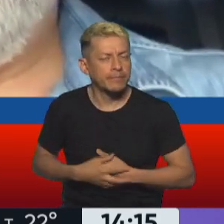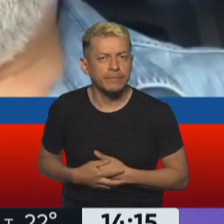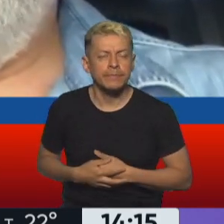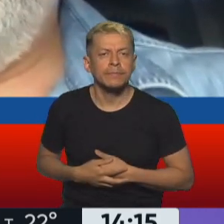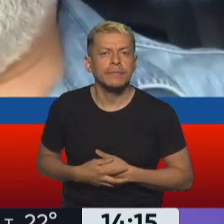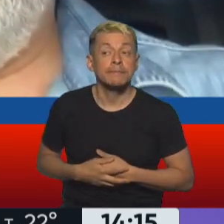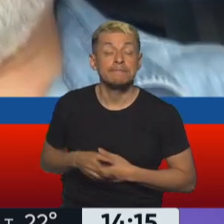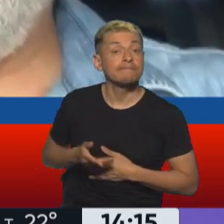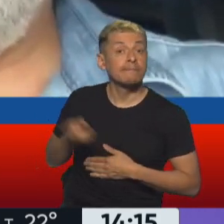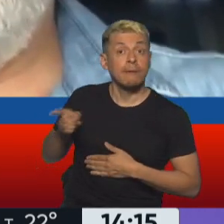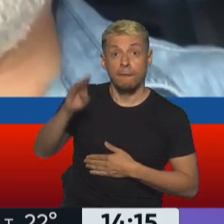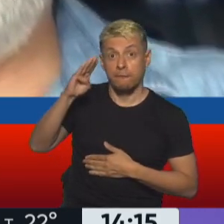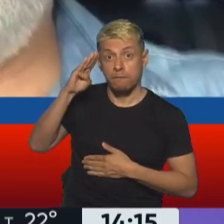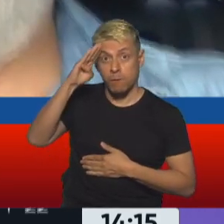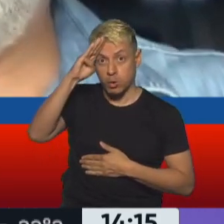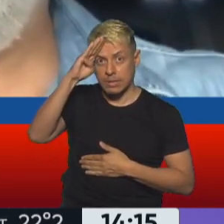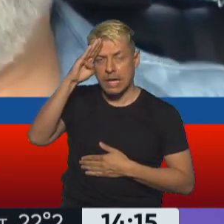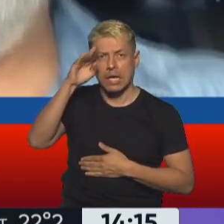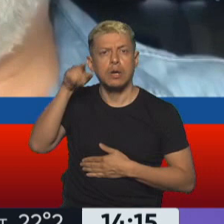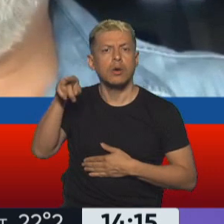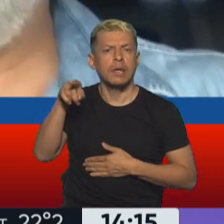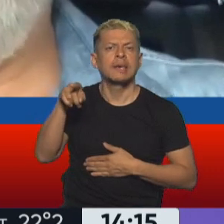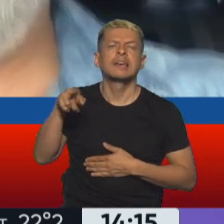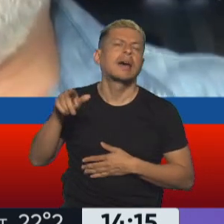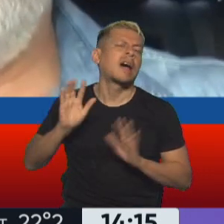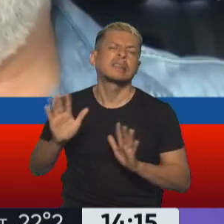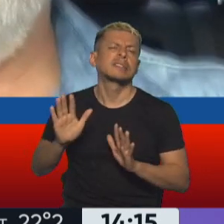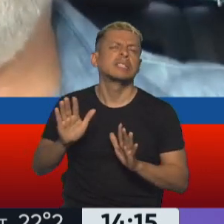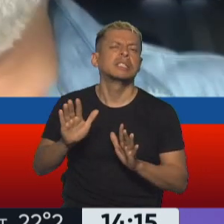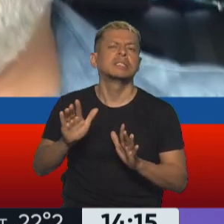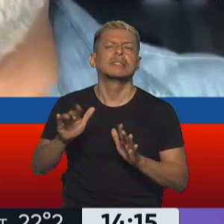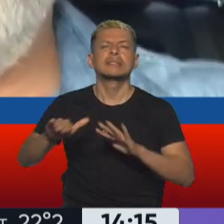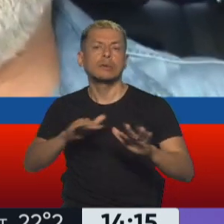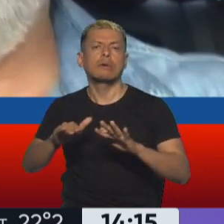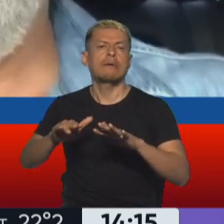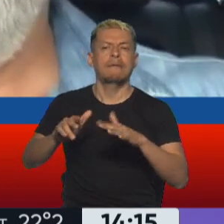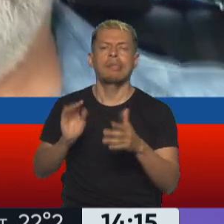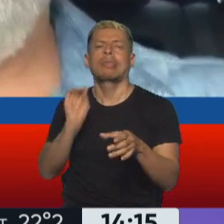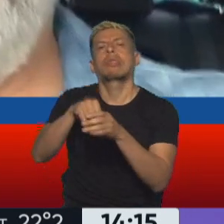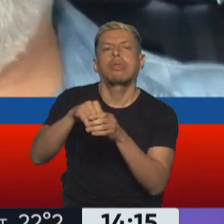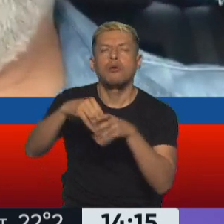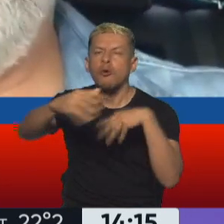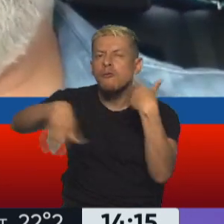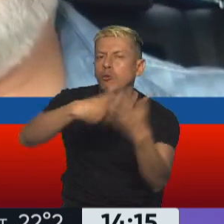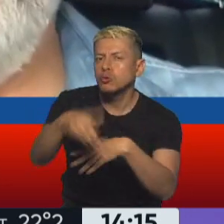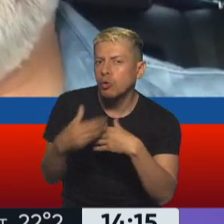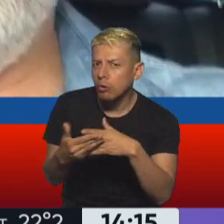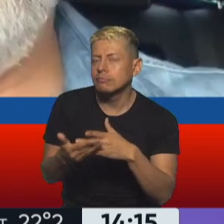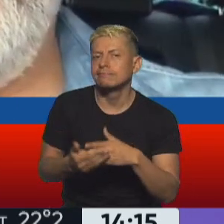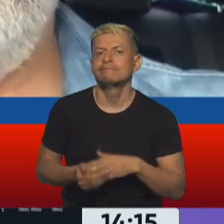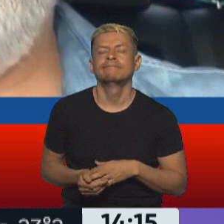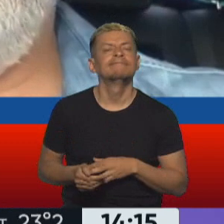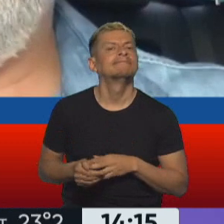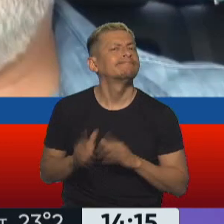Para Bolsonaro, la capacidad de hacer confusión en todas las situaciones es prácticamente limitada. Y yo creo que Bolsonaro no tiene,